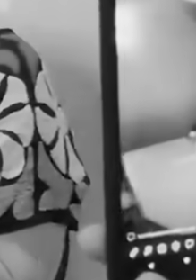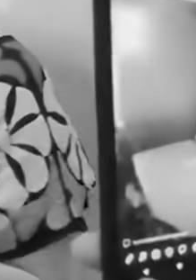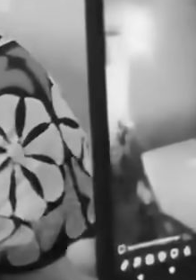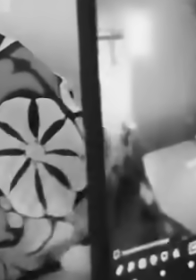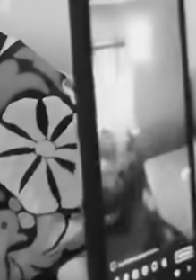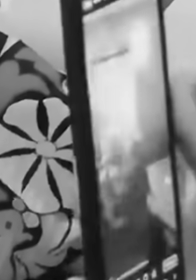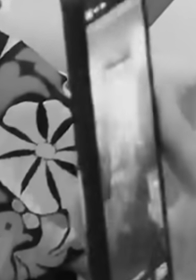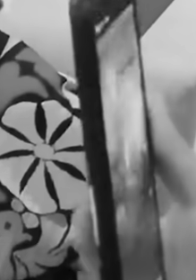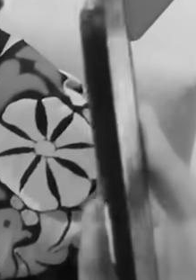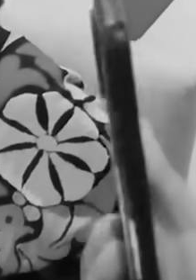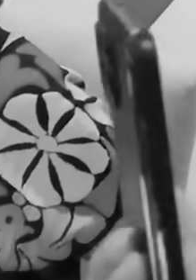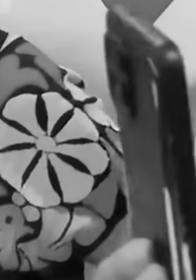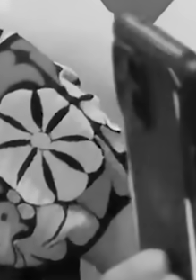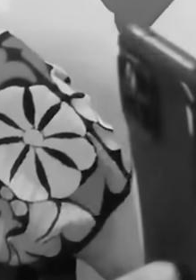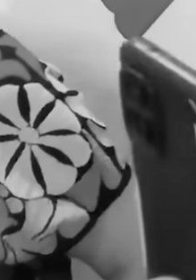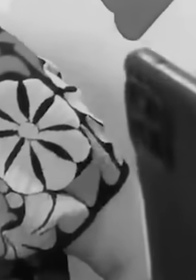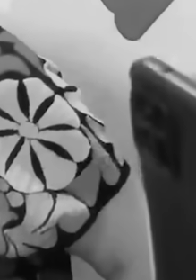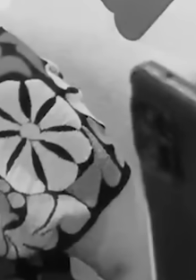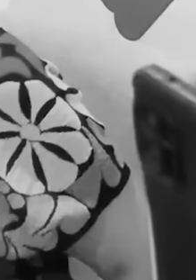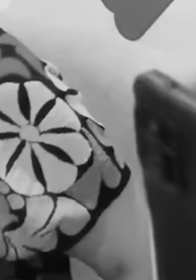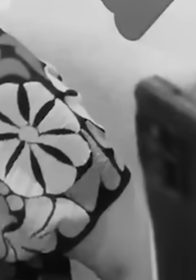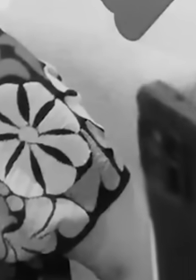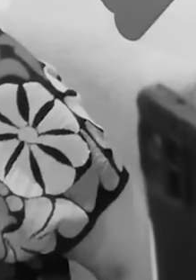Se presentó en la Fiscalía General de la República.